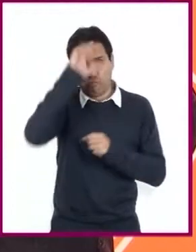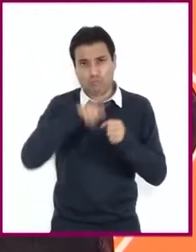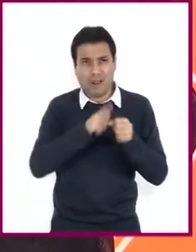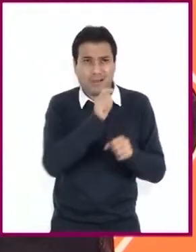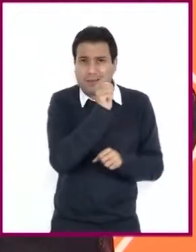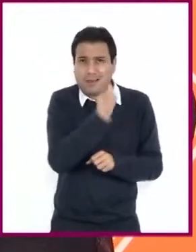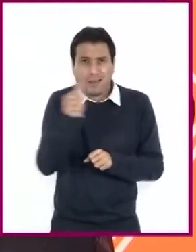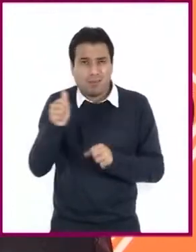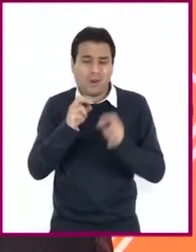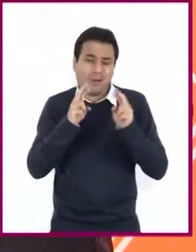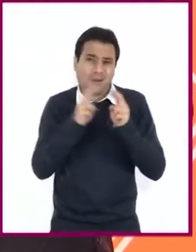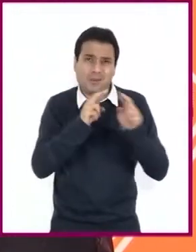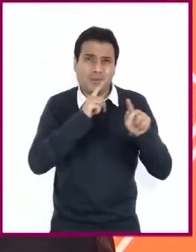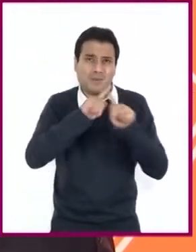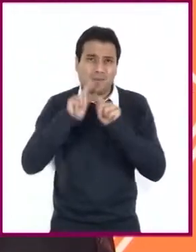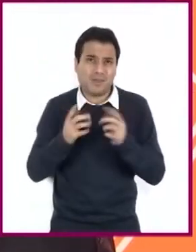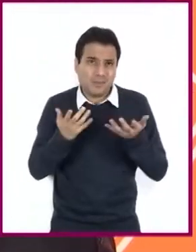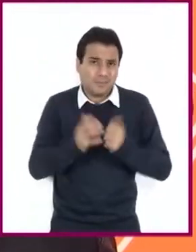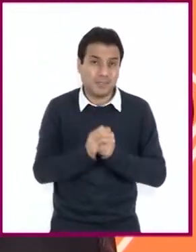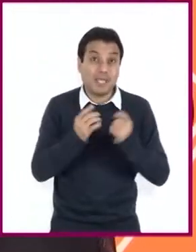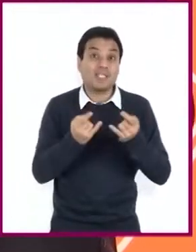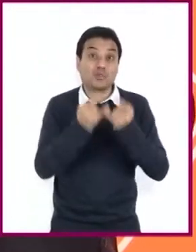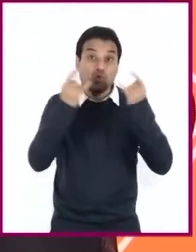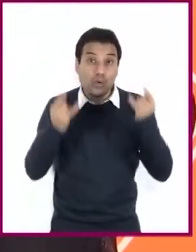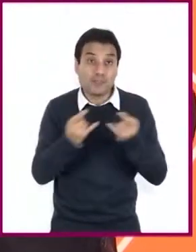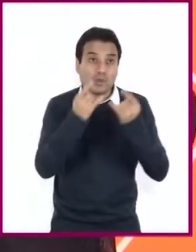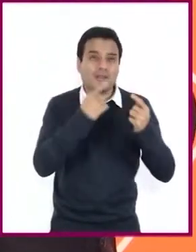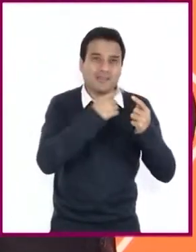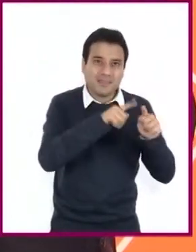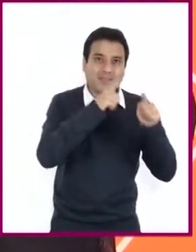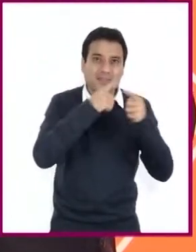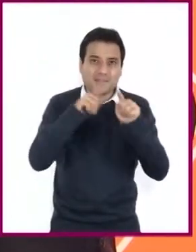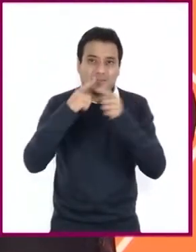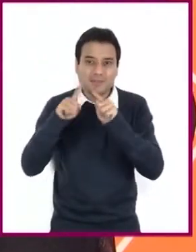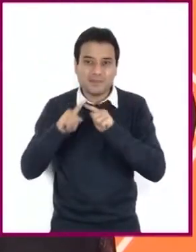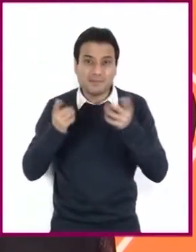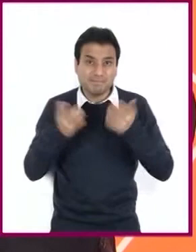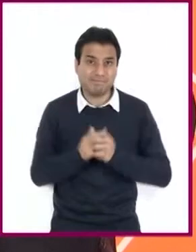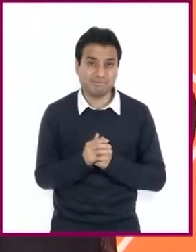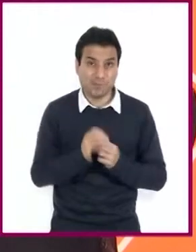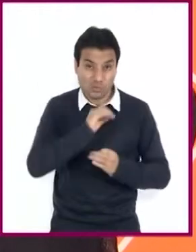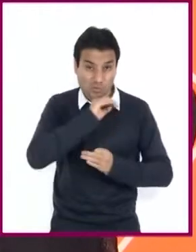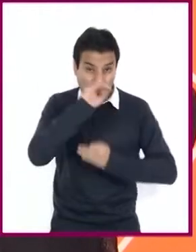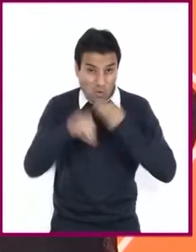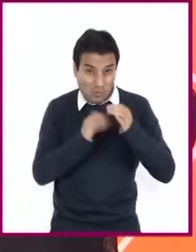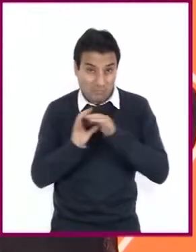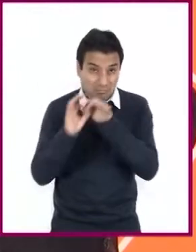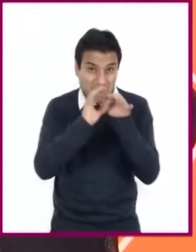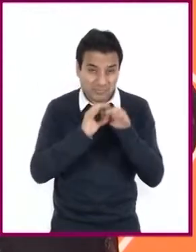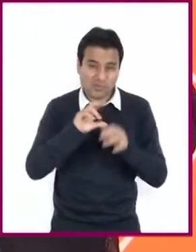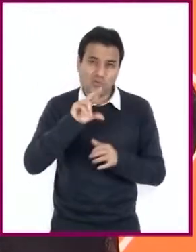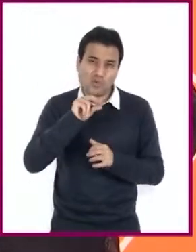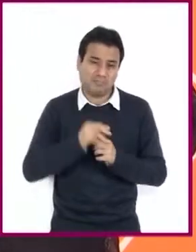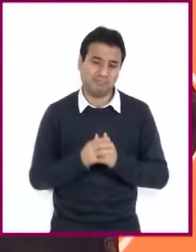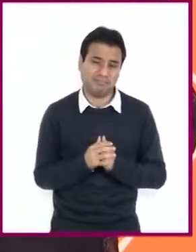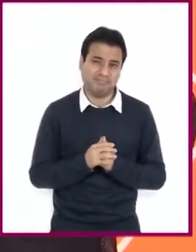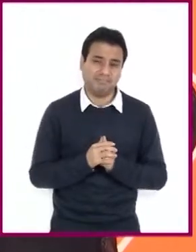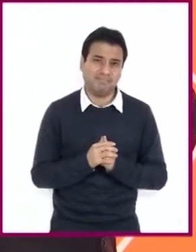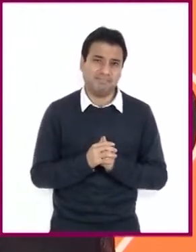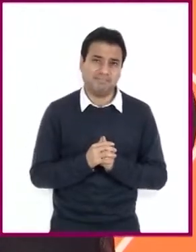propias creencias y los mitos no coincidían, es decir, no tenían una aceptación